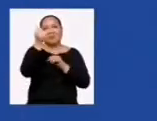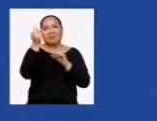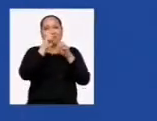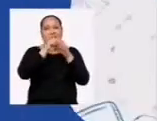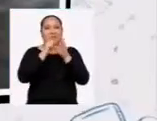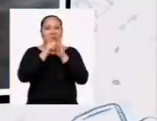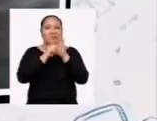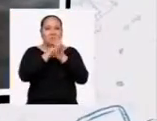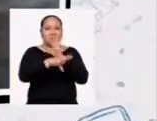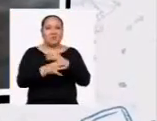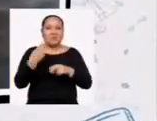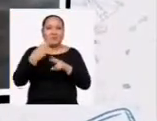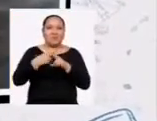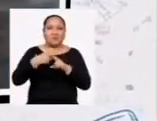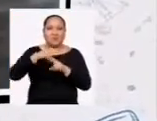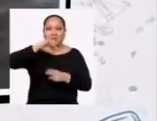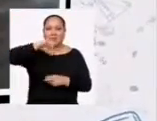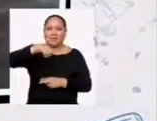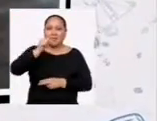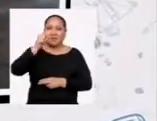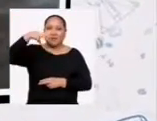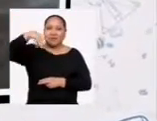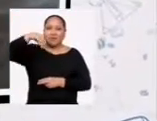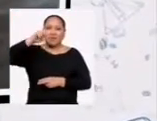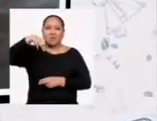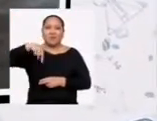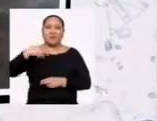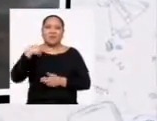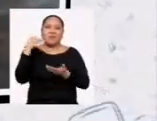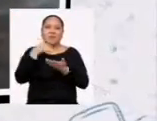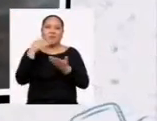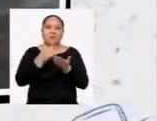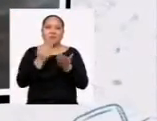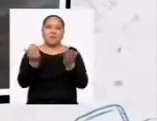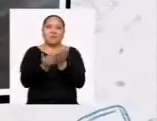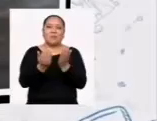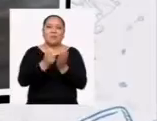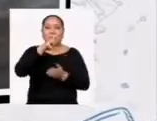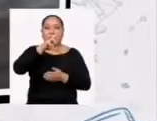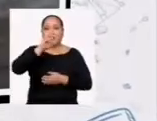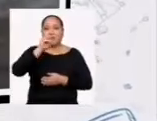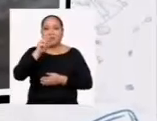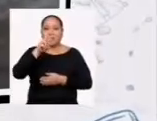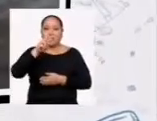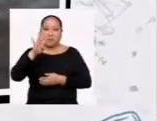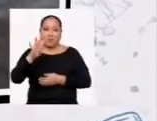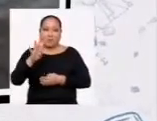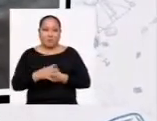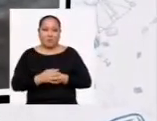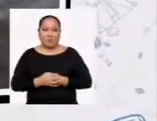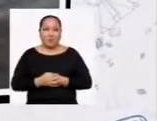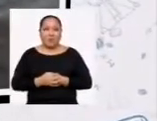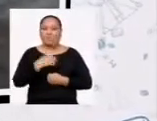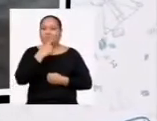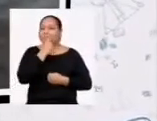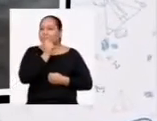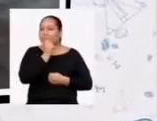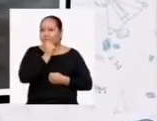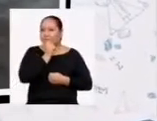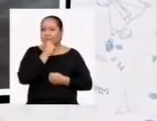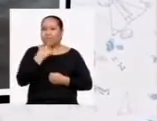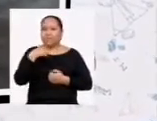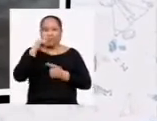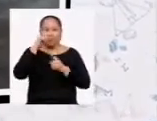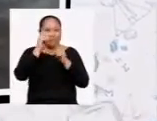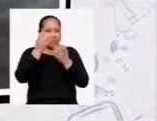video. Mi nombre es Yasmín y estudio en la institución educativa 3024 José Antonio Encinas. Y mi